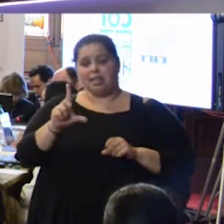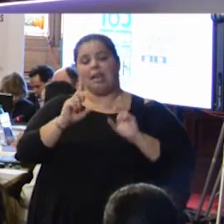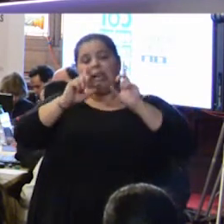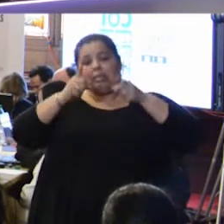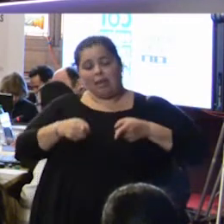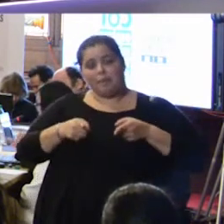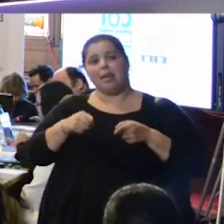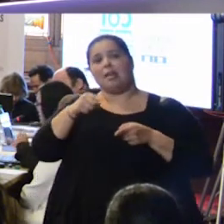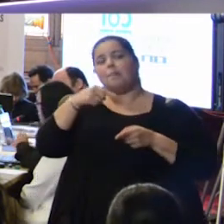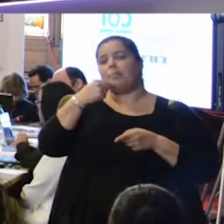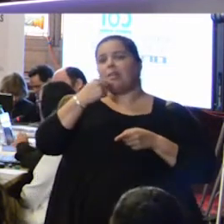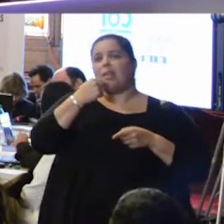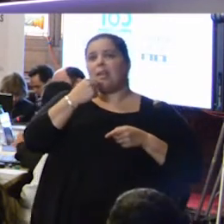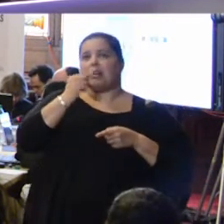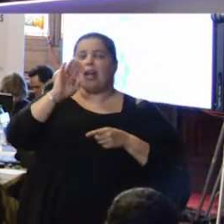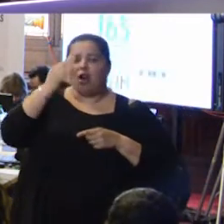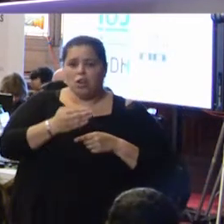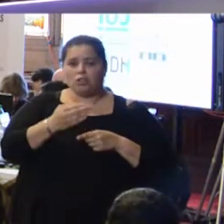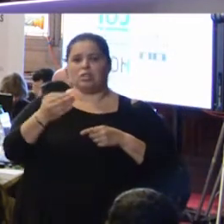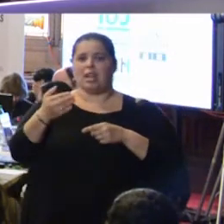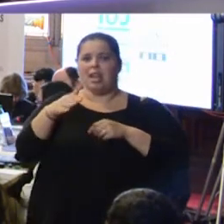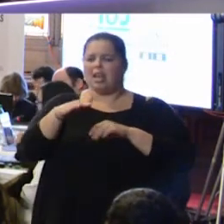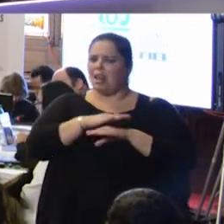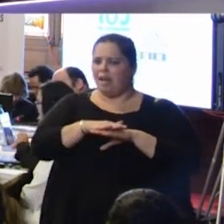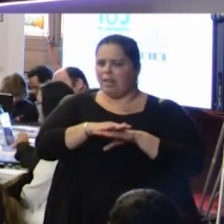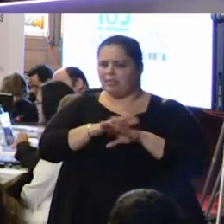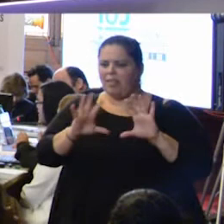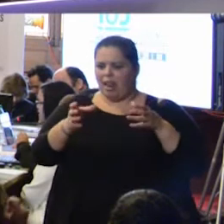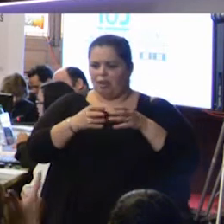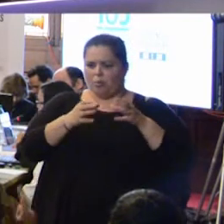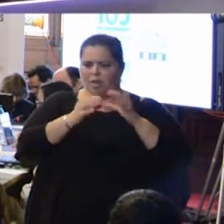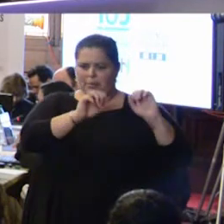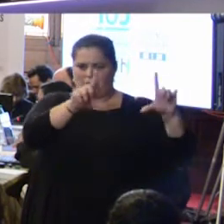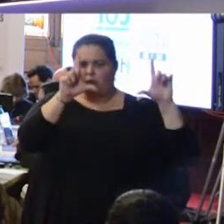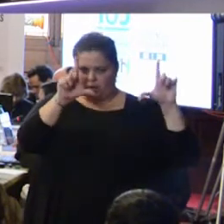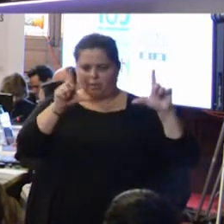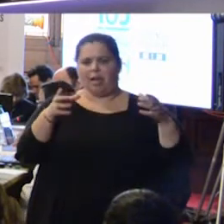base comunitaria. Como ven, pues este es de muy reciente data.